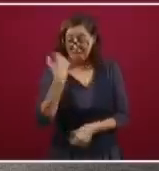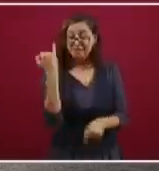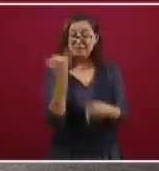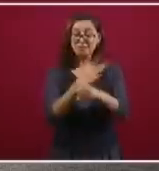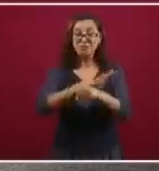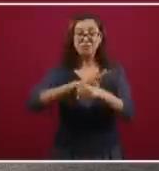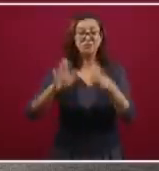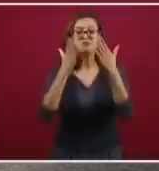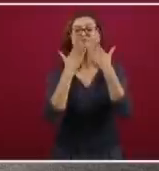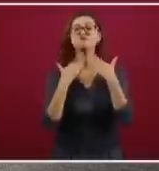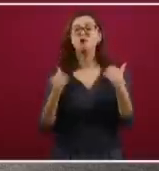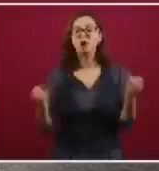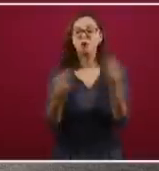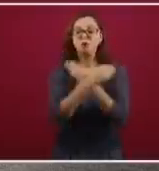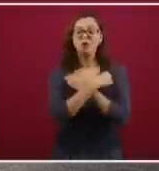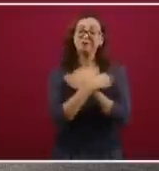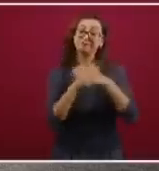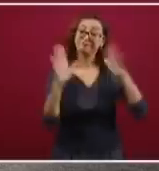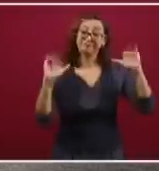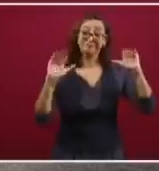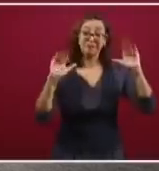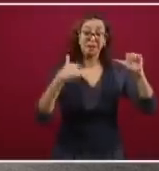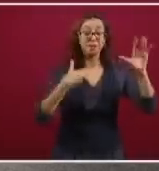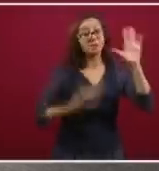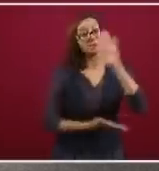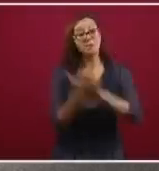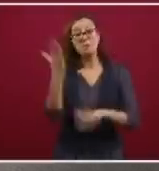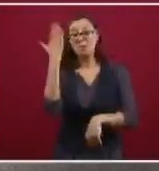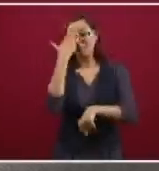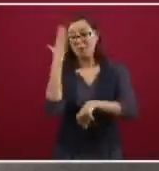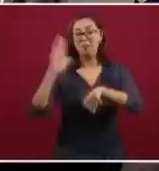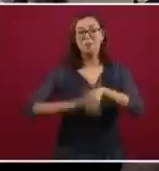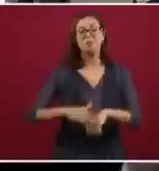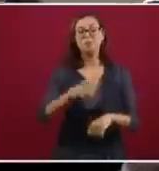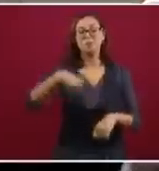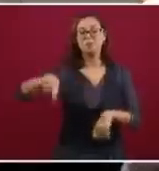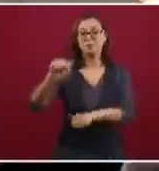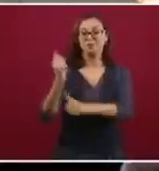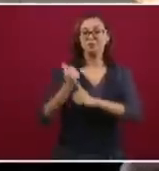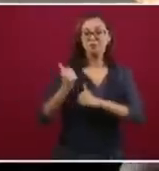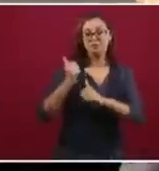Vámonos a conmemorar lo de los niños héroes.